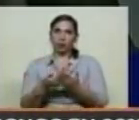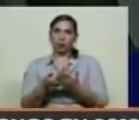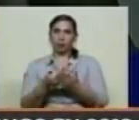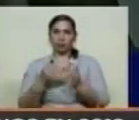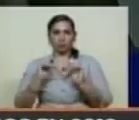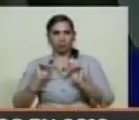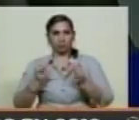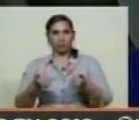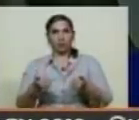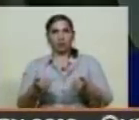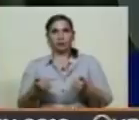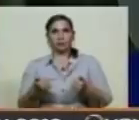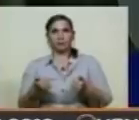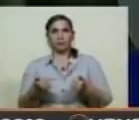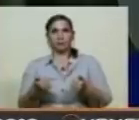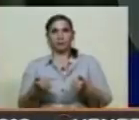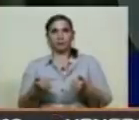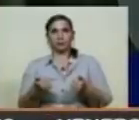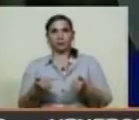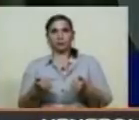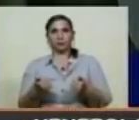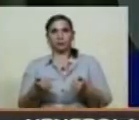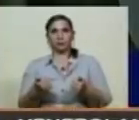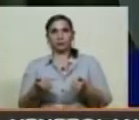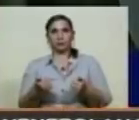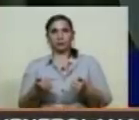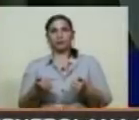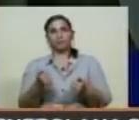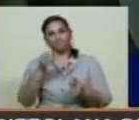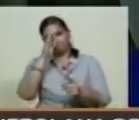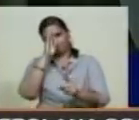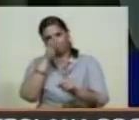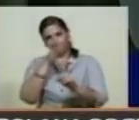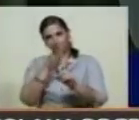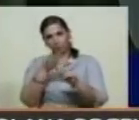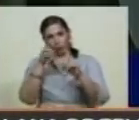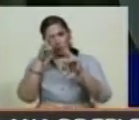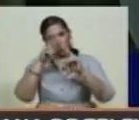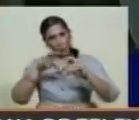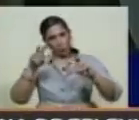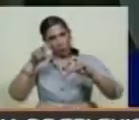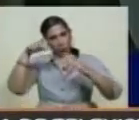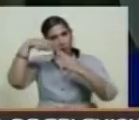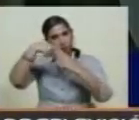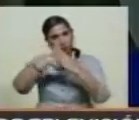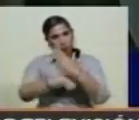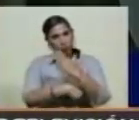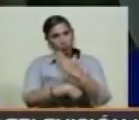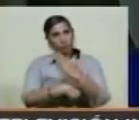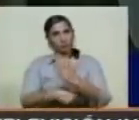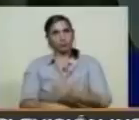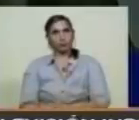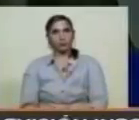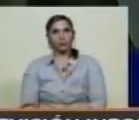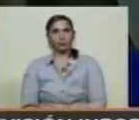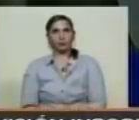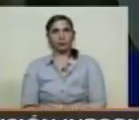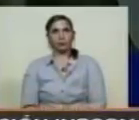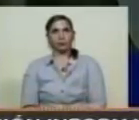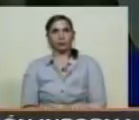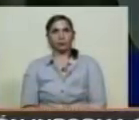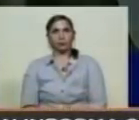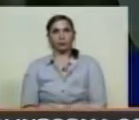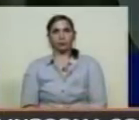empezar esta cooperación y su profundización con UNICEF. Les